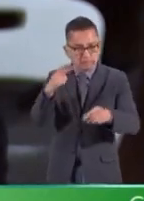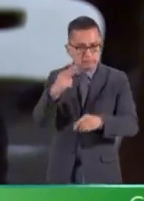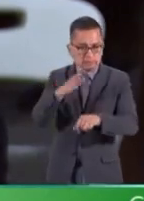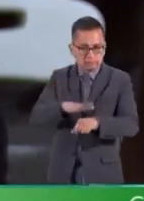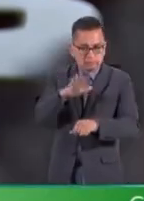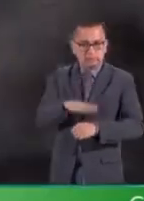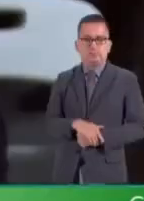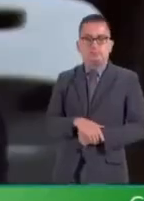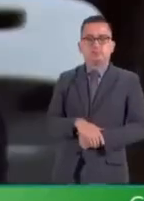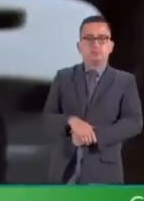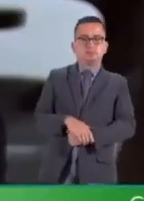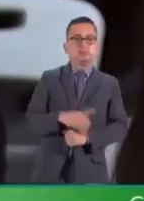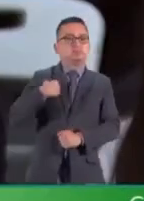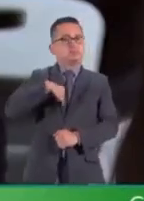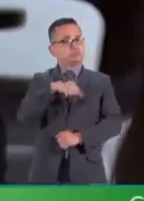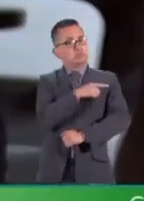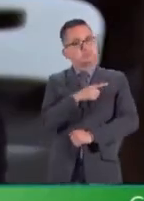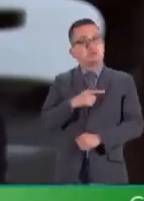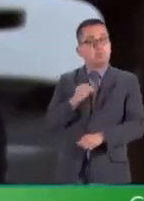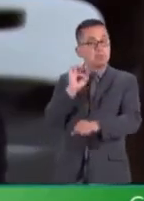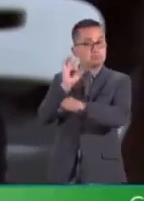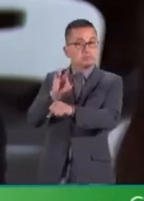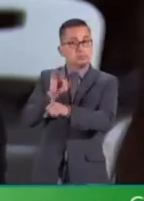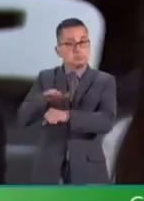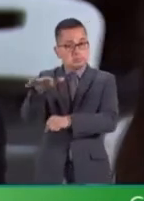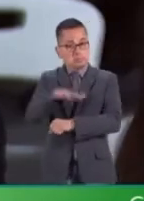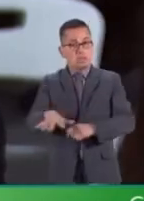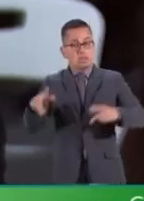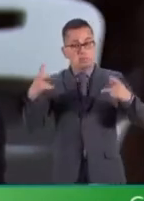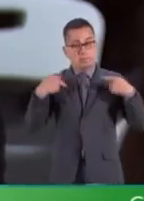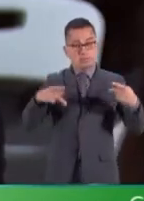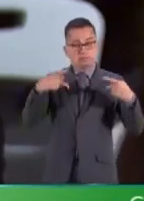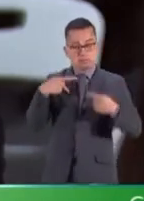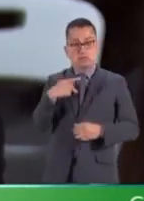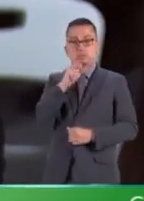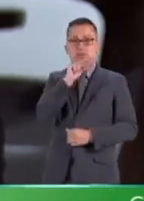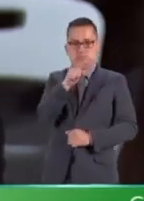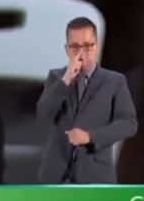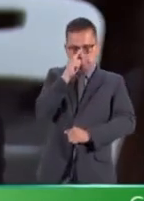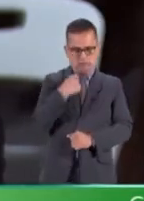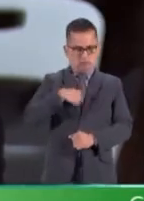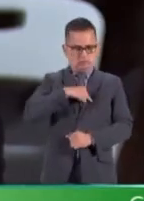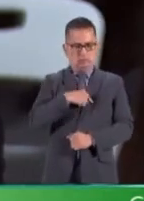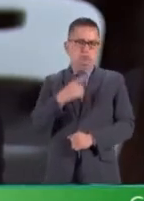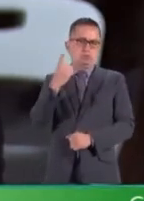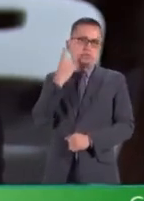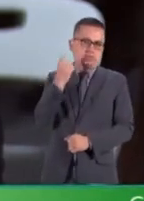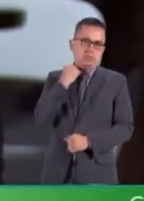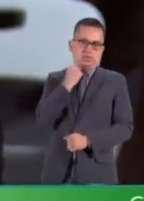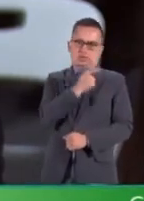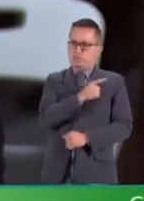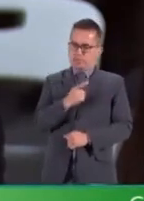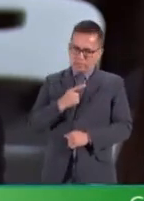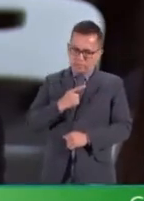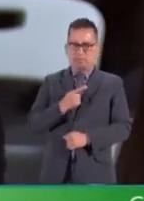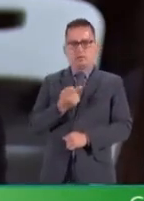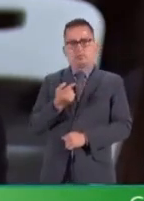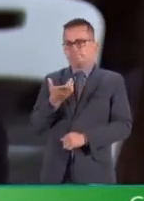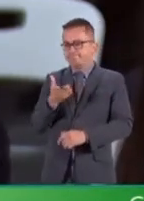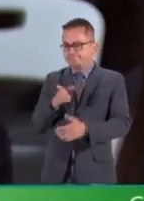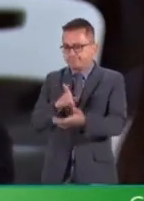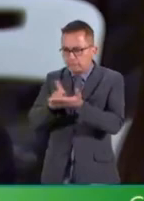de las y los ciudadanos y luchar como legisladoras y legisladores por proteger los derechos humanos y